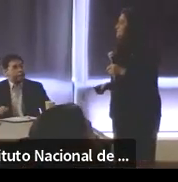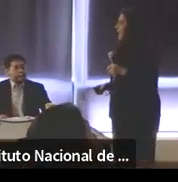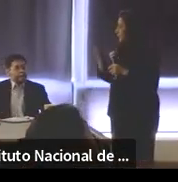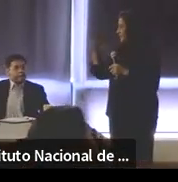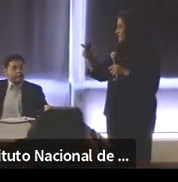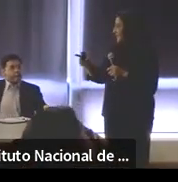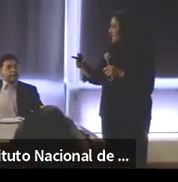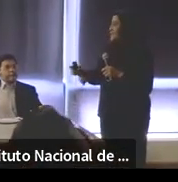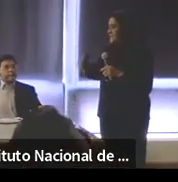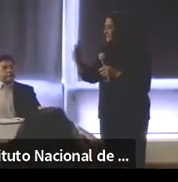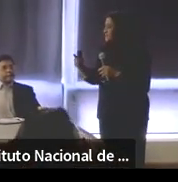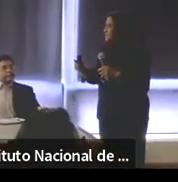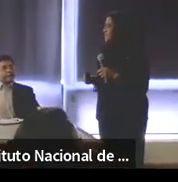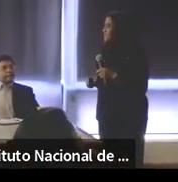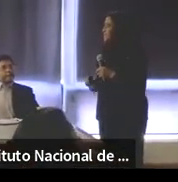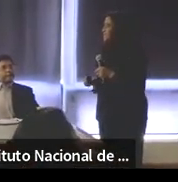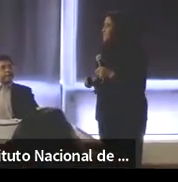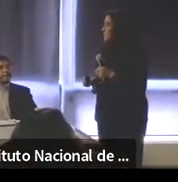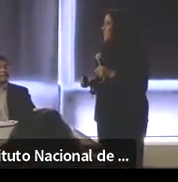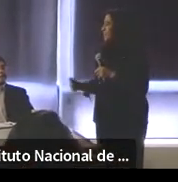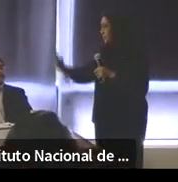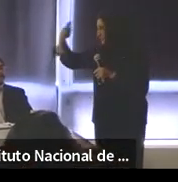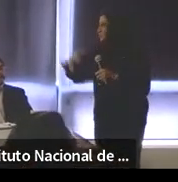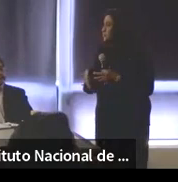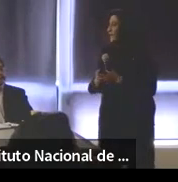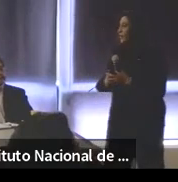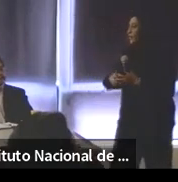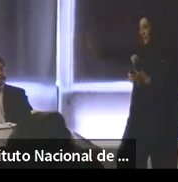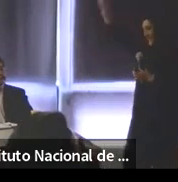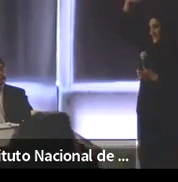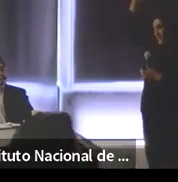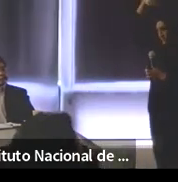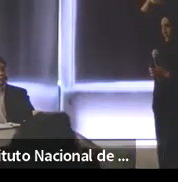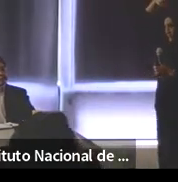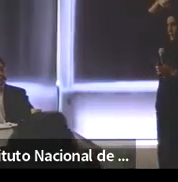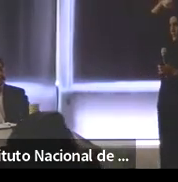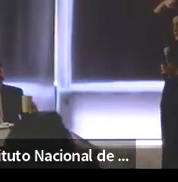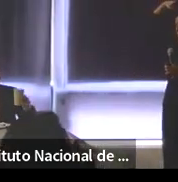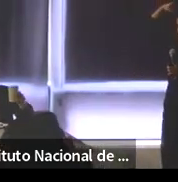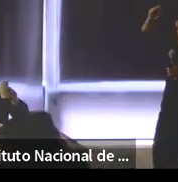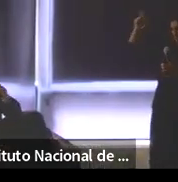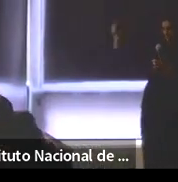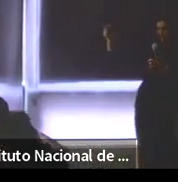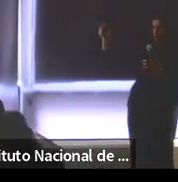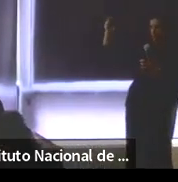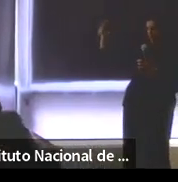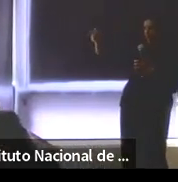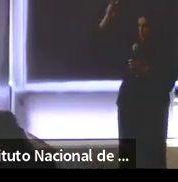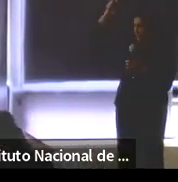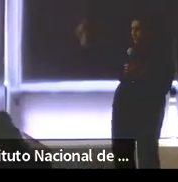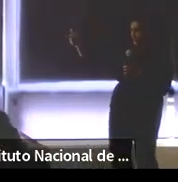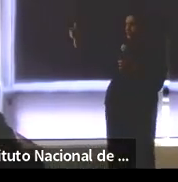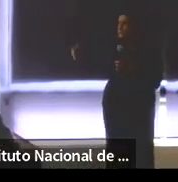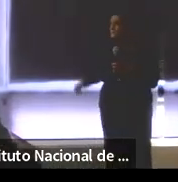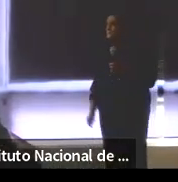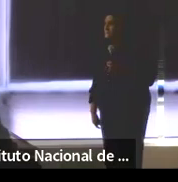Aunque sé que es necesario pero mi postura como desde Fabiana Maribel digo con